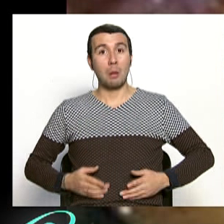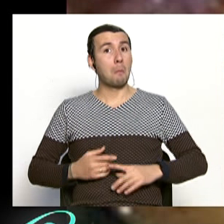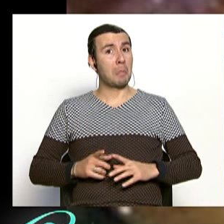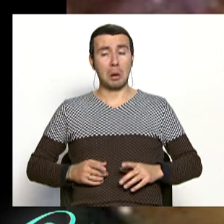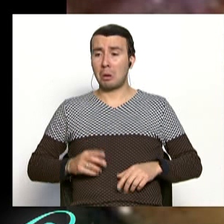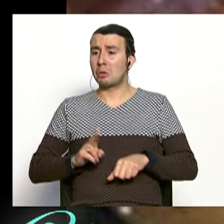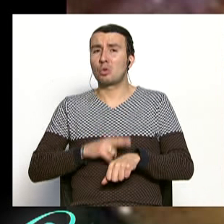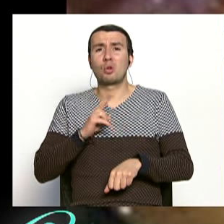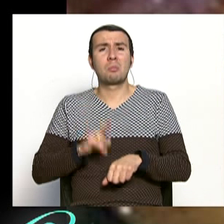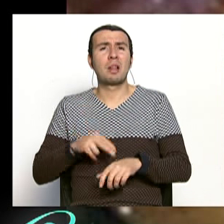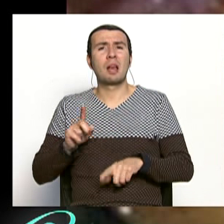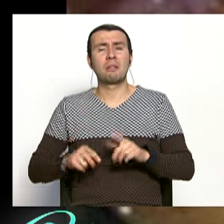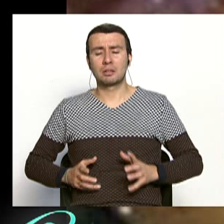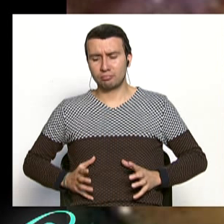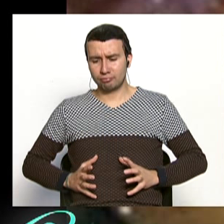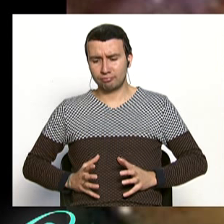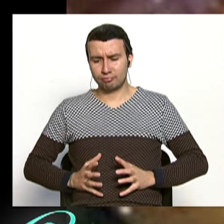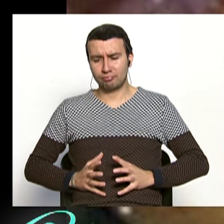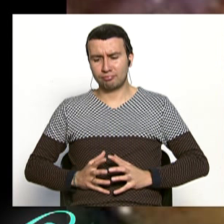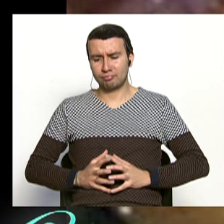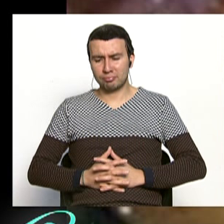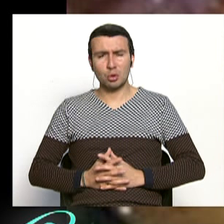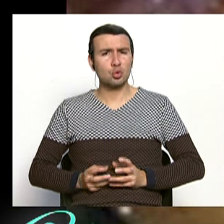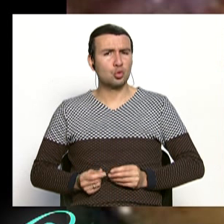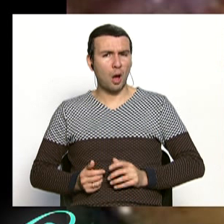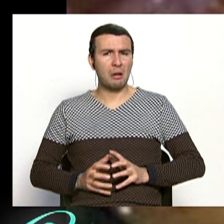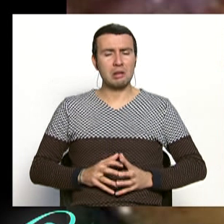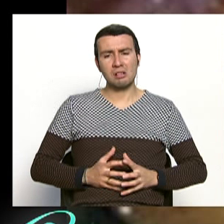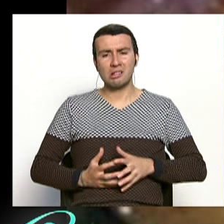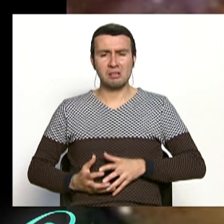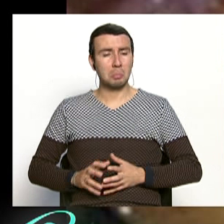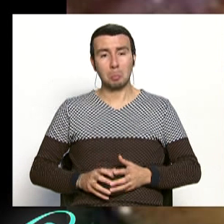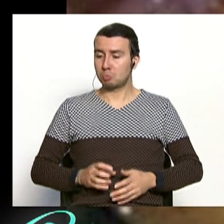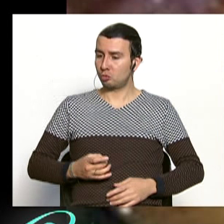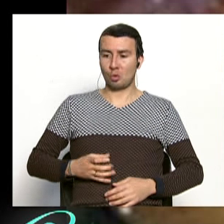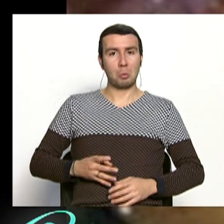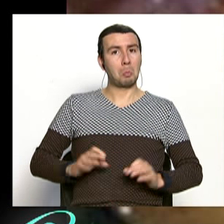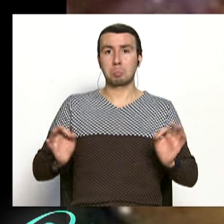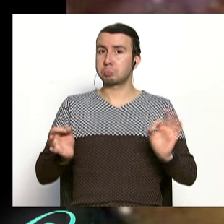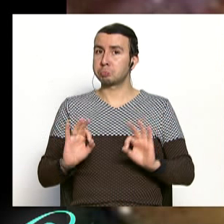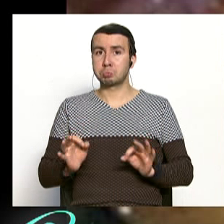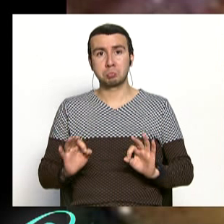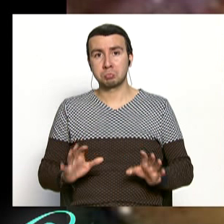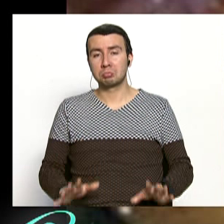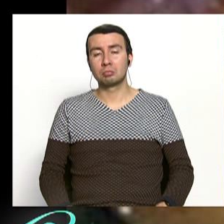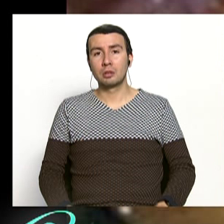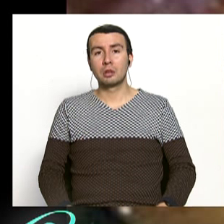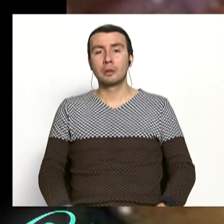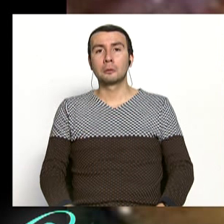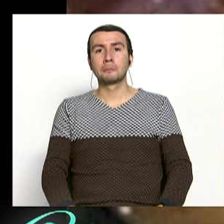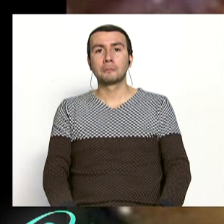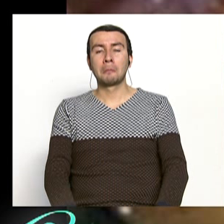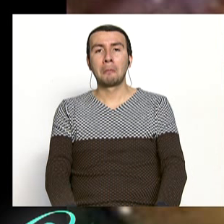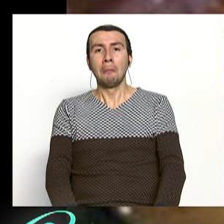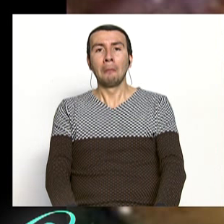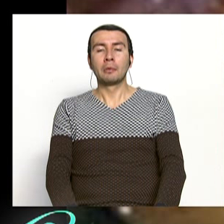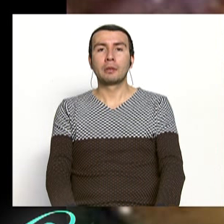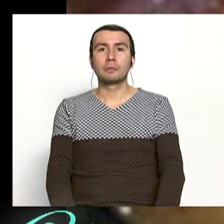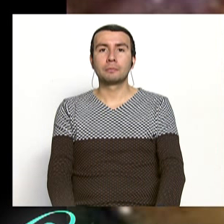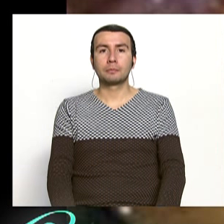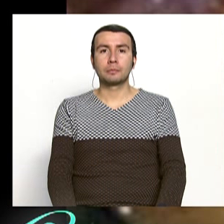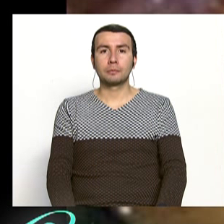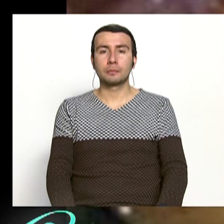adherencias eh leves o laxas probablemente no tengan eh una etiología importante en el dolor